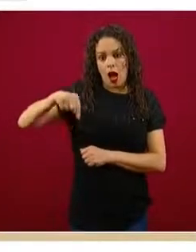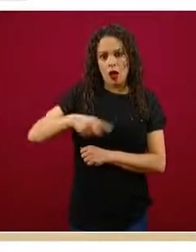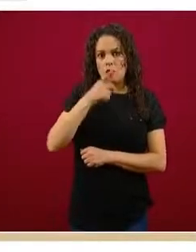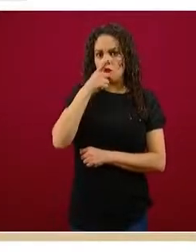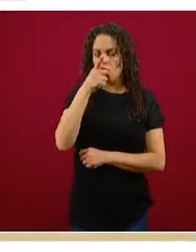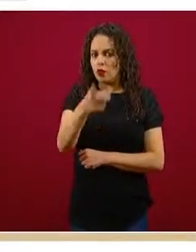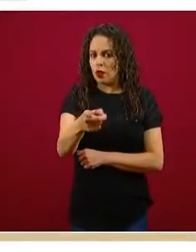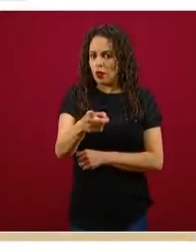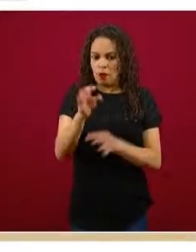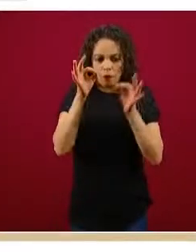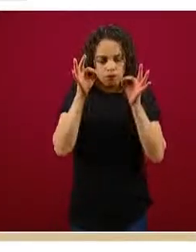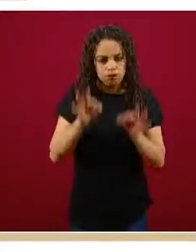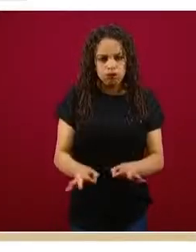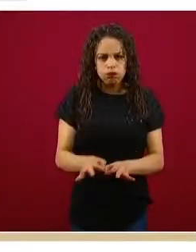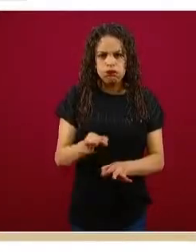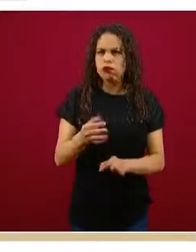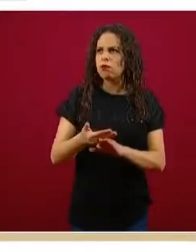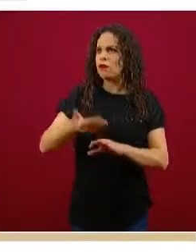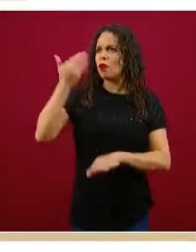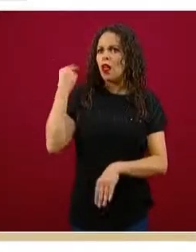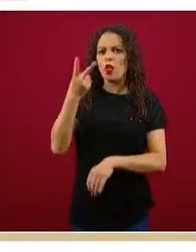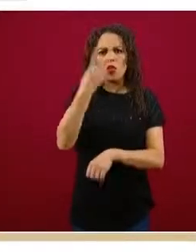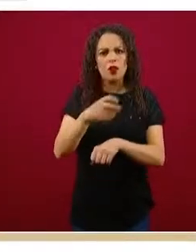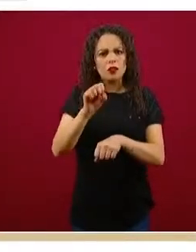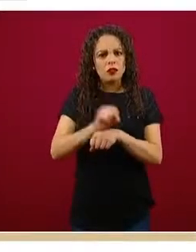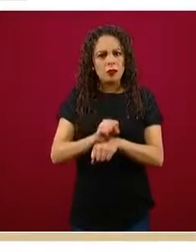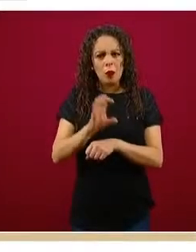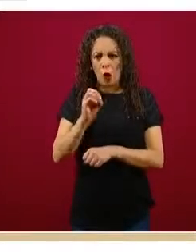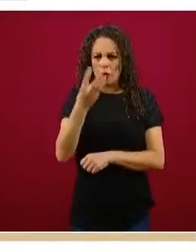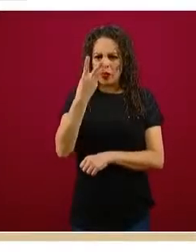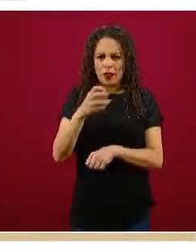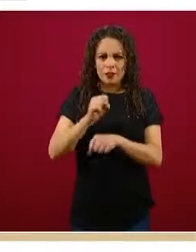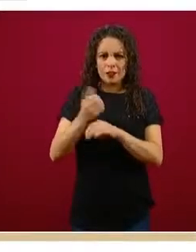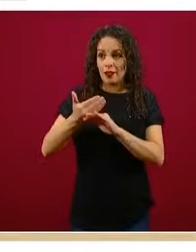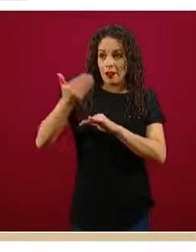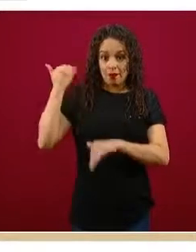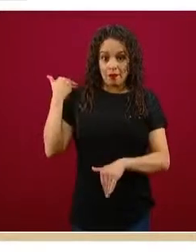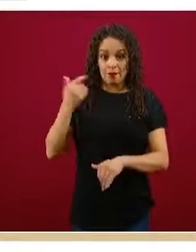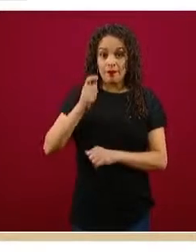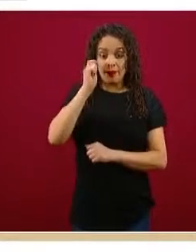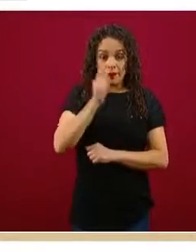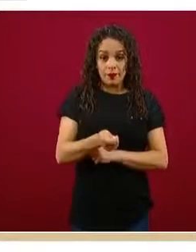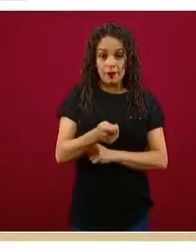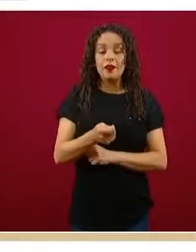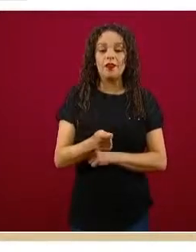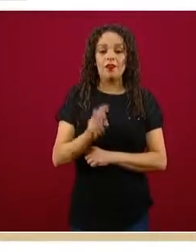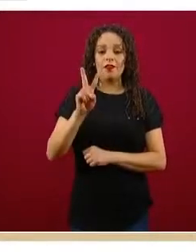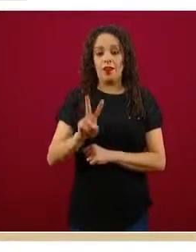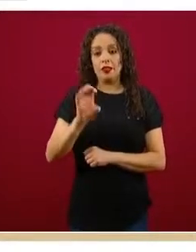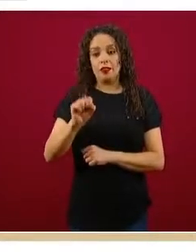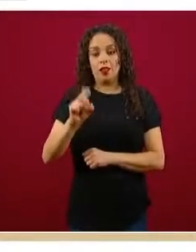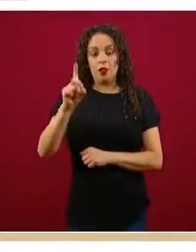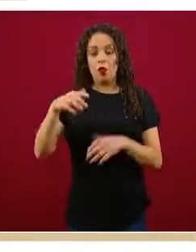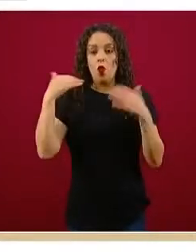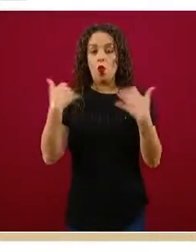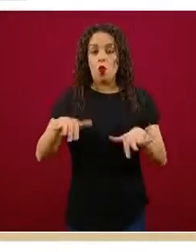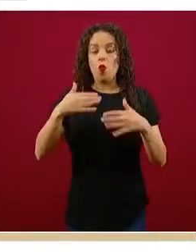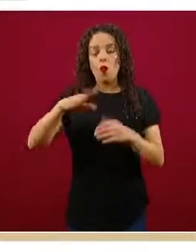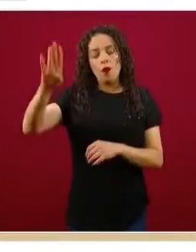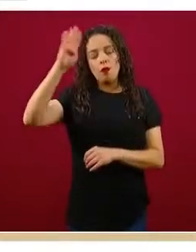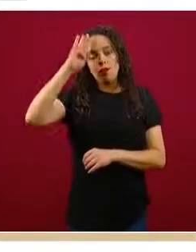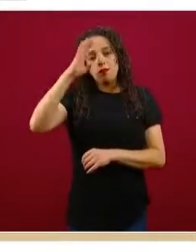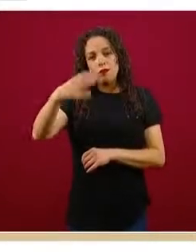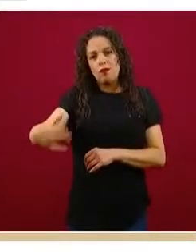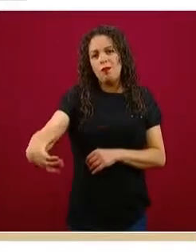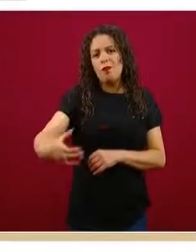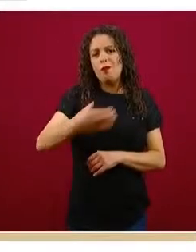una dificultad hace 2 semanas, casi 3 semanas, en especial en un fin de semana, llegamos a un punto de saturación, tuvimos